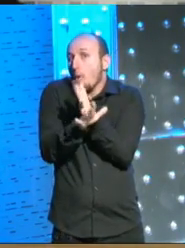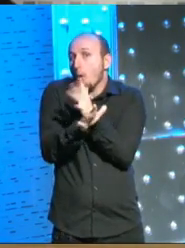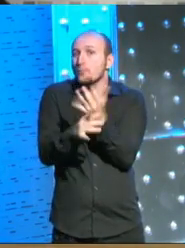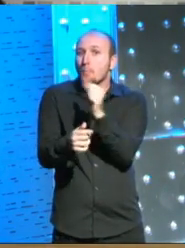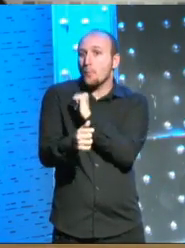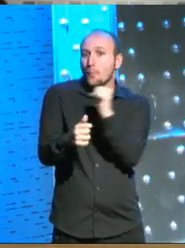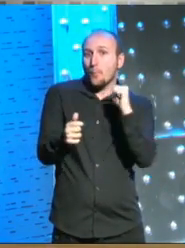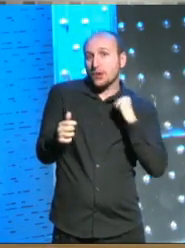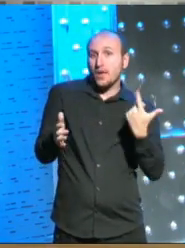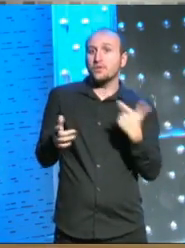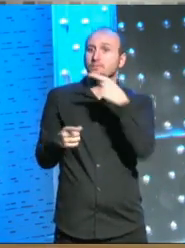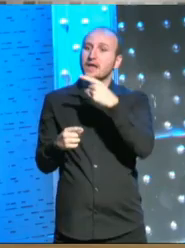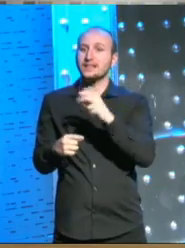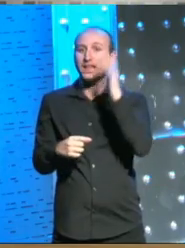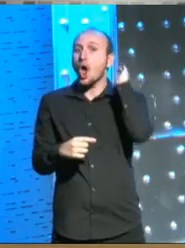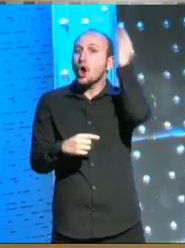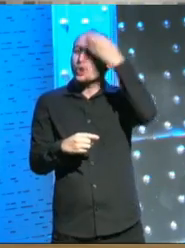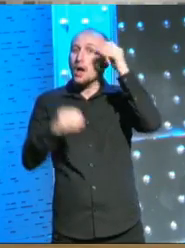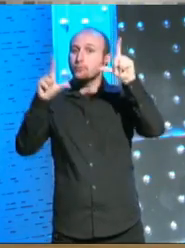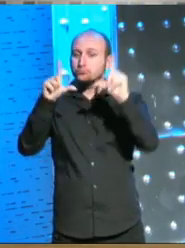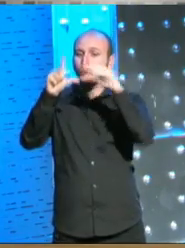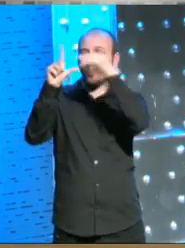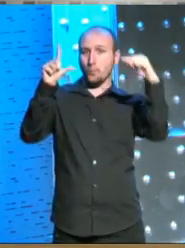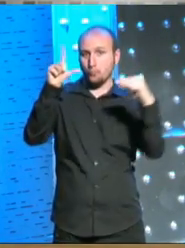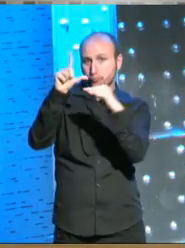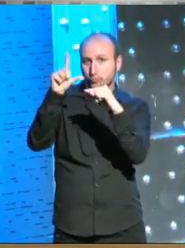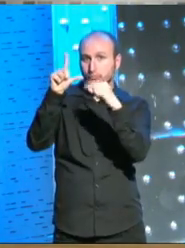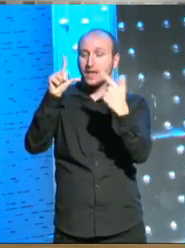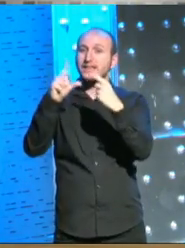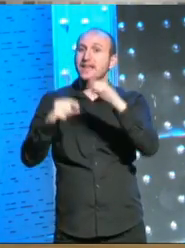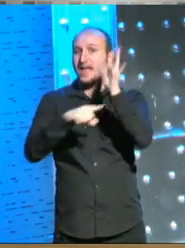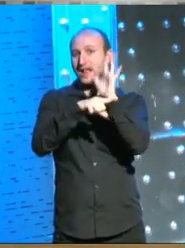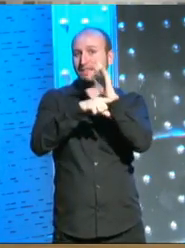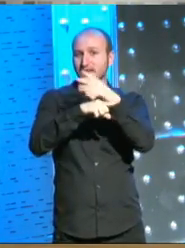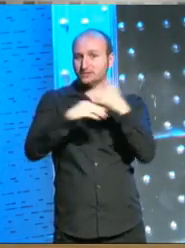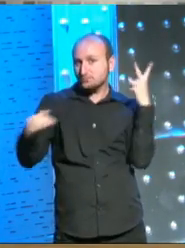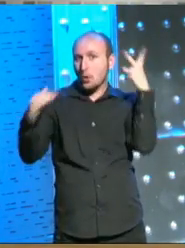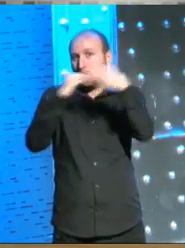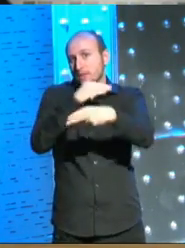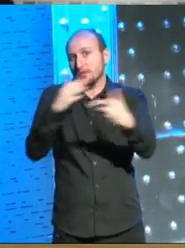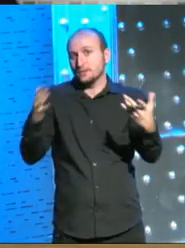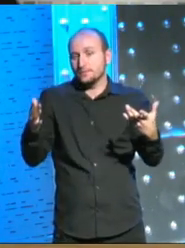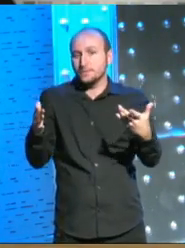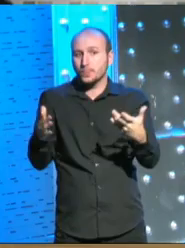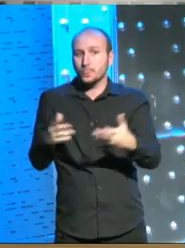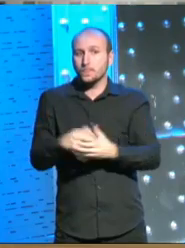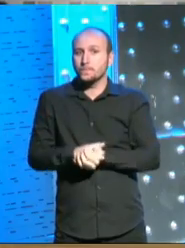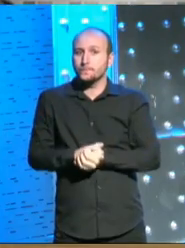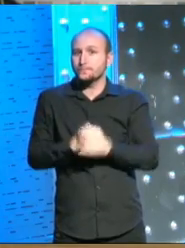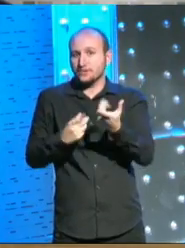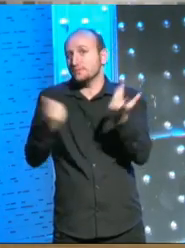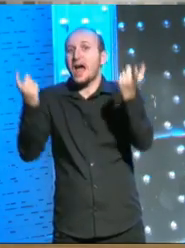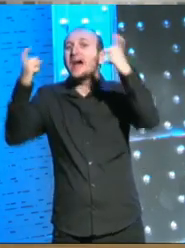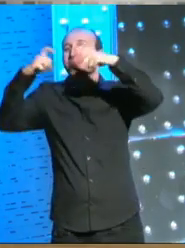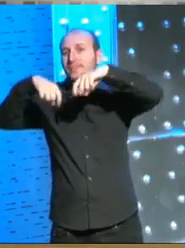cine en Cinecittà, en Roma, y debajo pone, el cine es un invento sin porvenir, Lumière, pone debajo de la pantalla, una especie de cita histórica, la